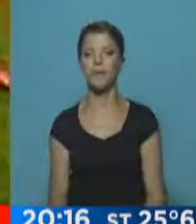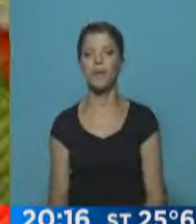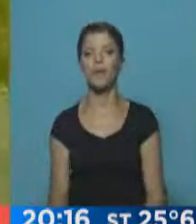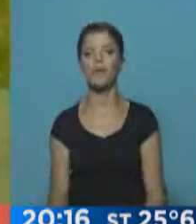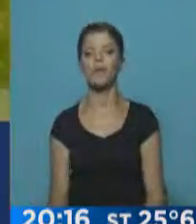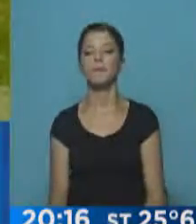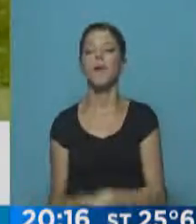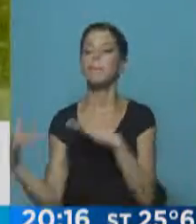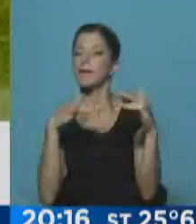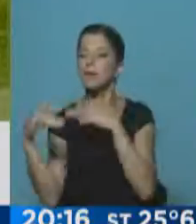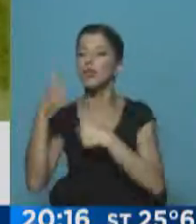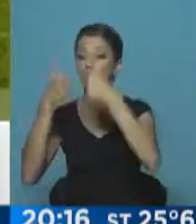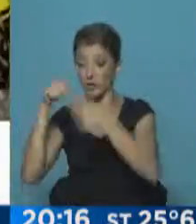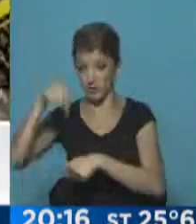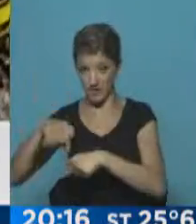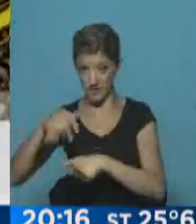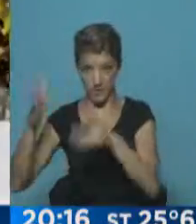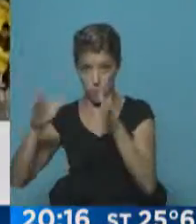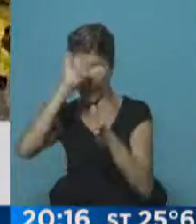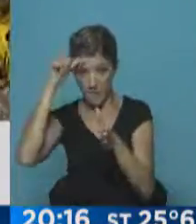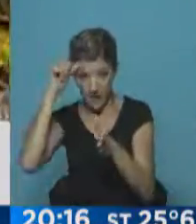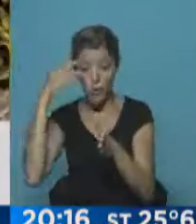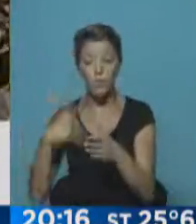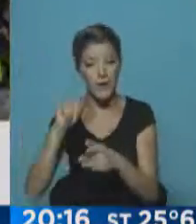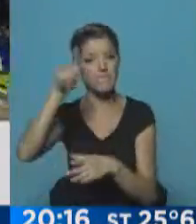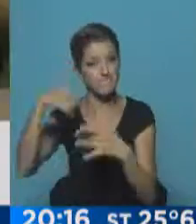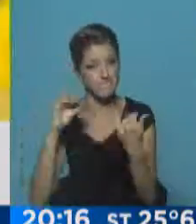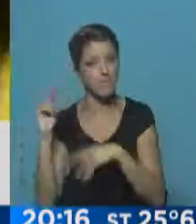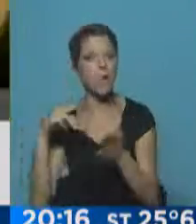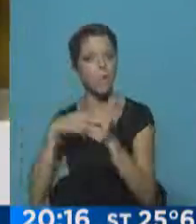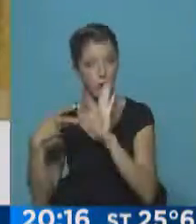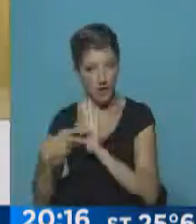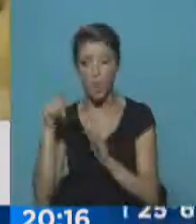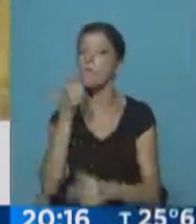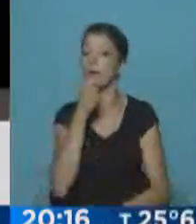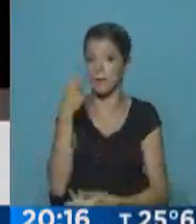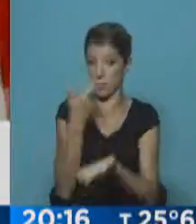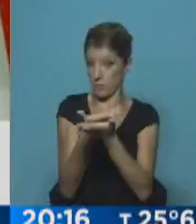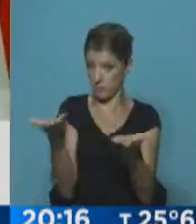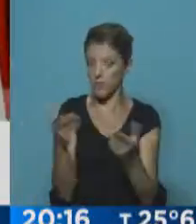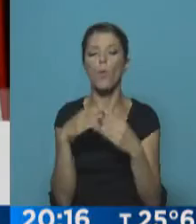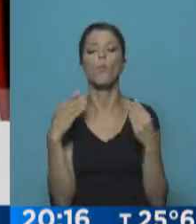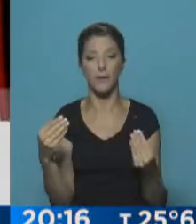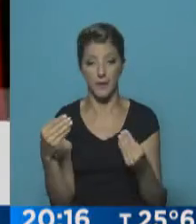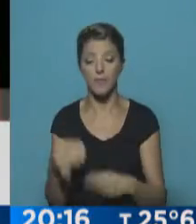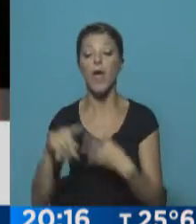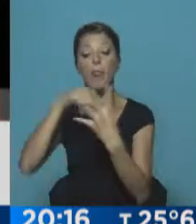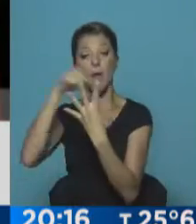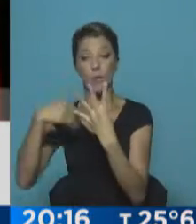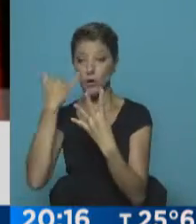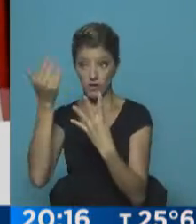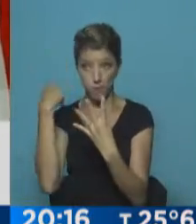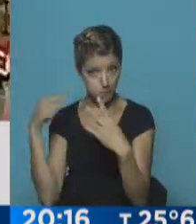lo que va del verano, en la pretemporada, pueden llegar a complicar. Bueno, este es un claro ejemplo. ¿Por qué? Porque Boca, de los 4 partidos que